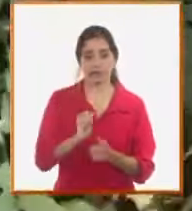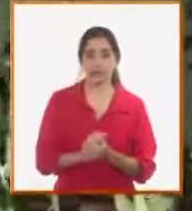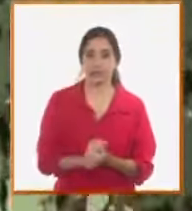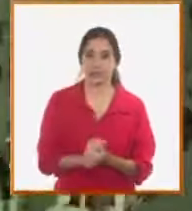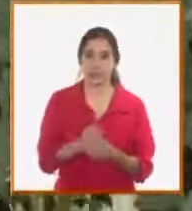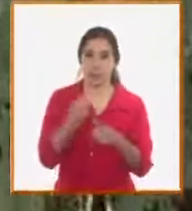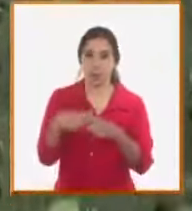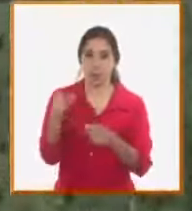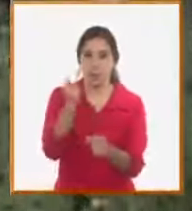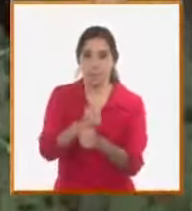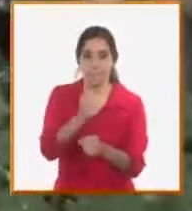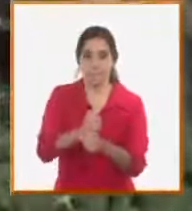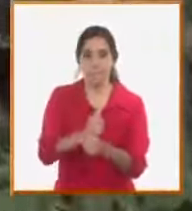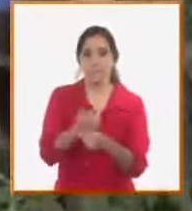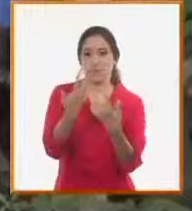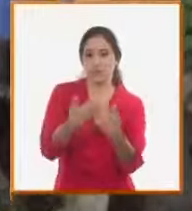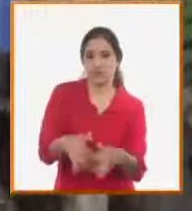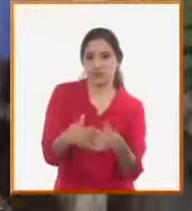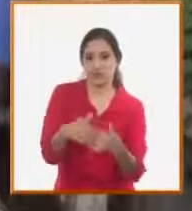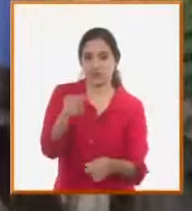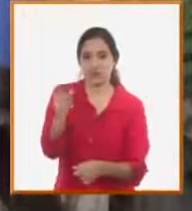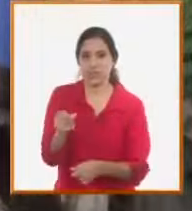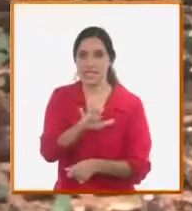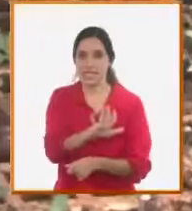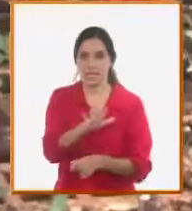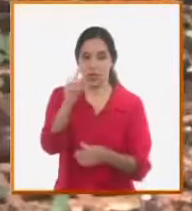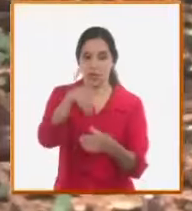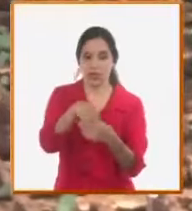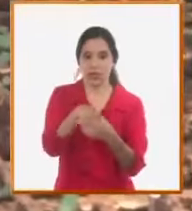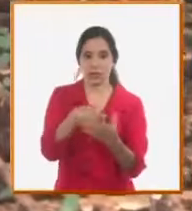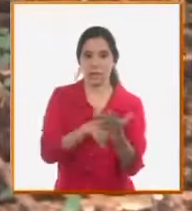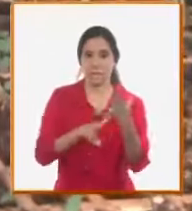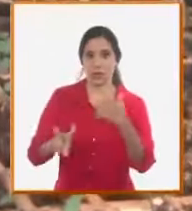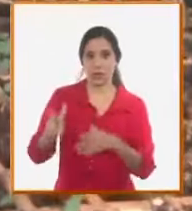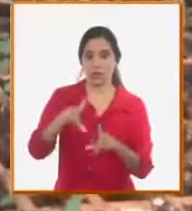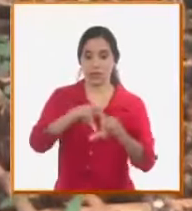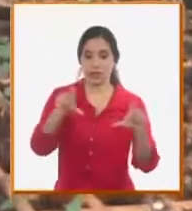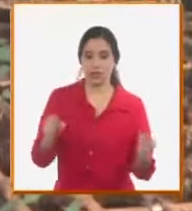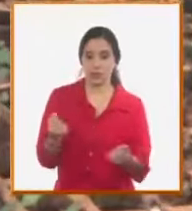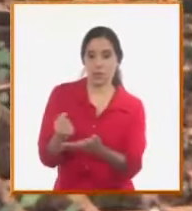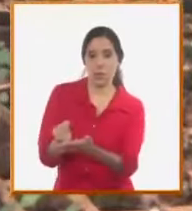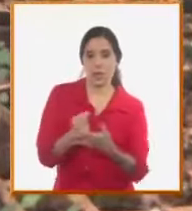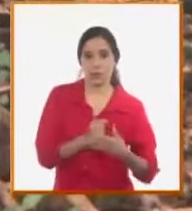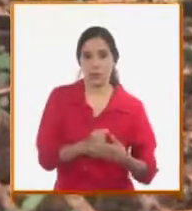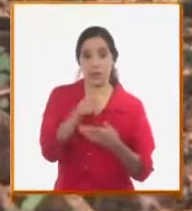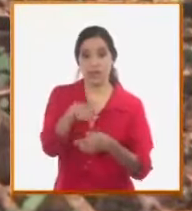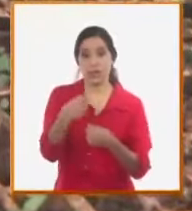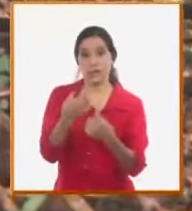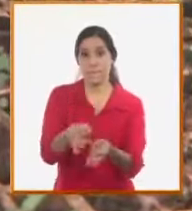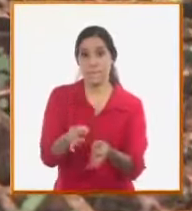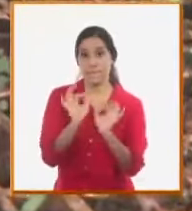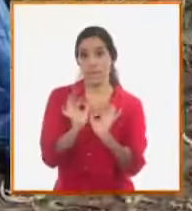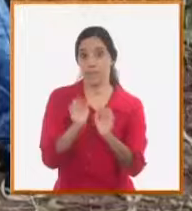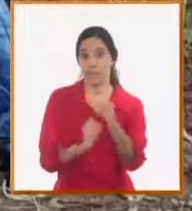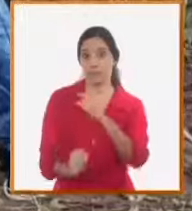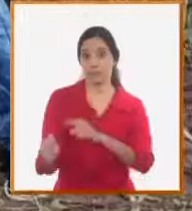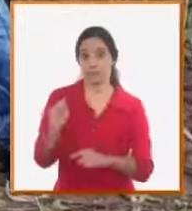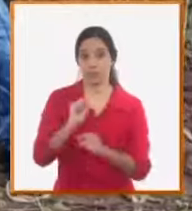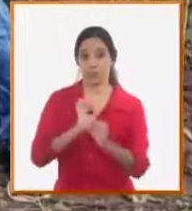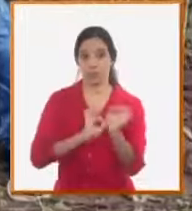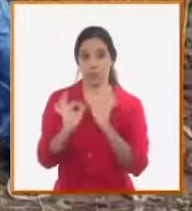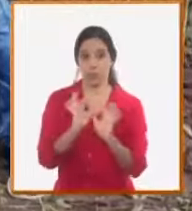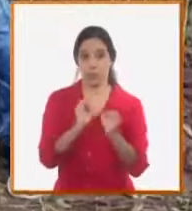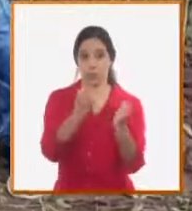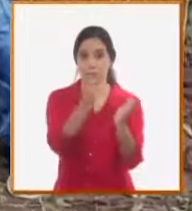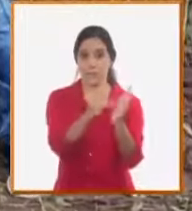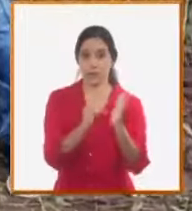cinco provincias del Oriente y los territorios de la zona costera de Villa Clara se benefician con estos productos de seguros entre el Programa Mundial de